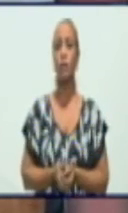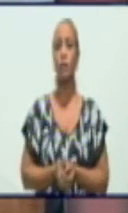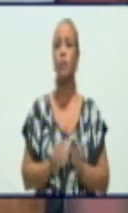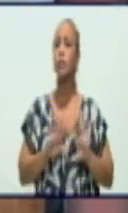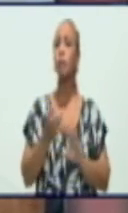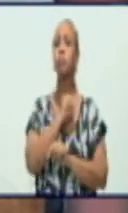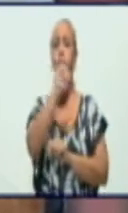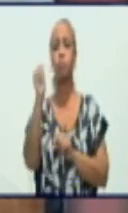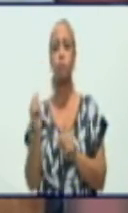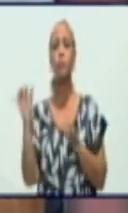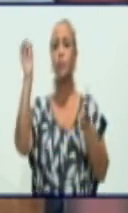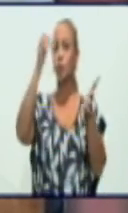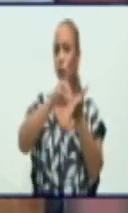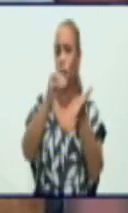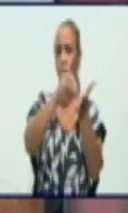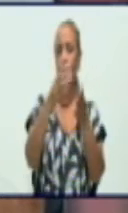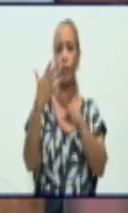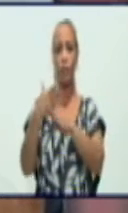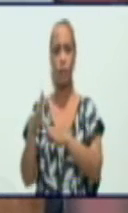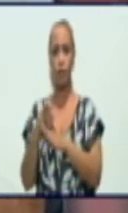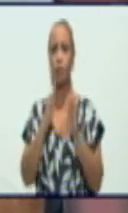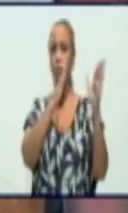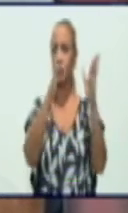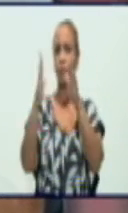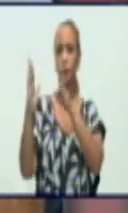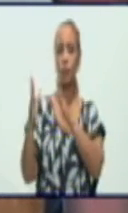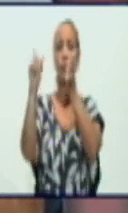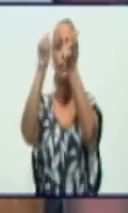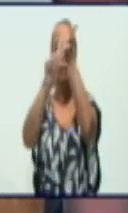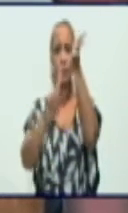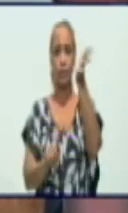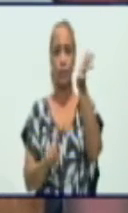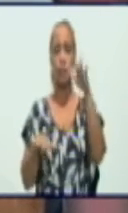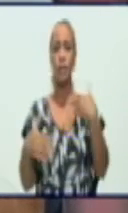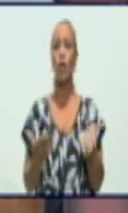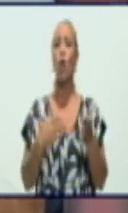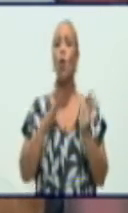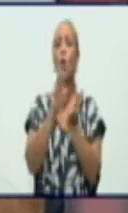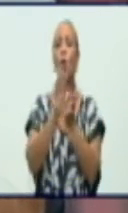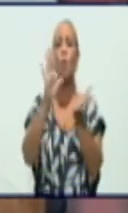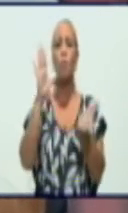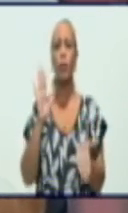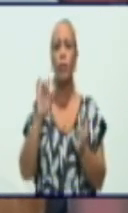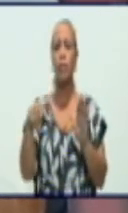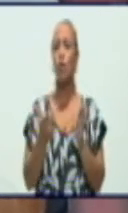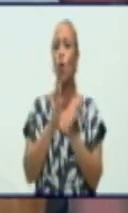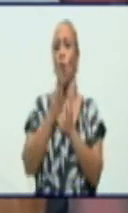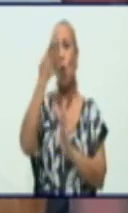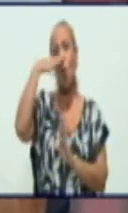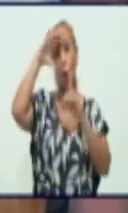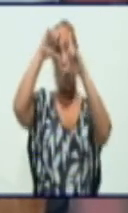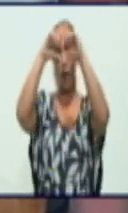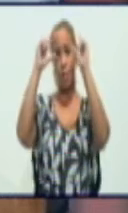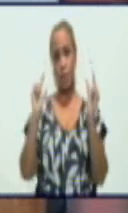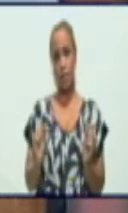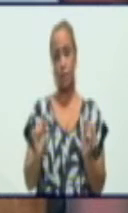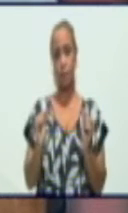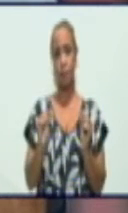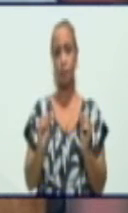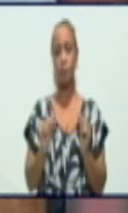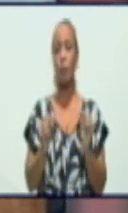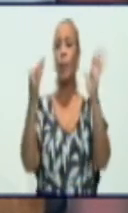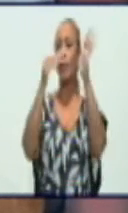logrado ir incorporando progresivamente diferentes bloques de generación de los comprometidos con el país. En la